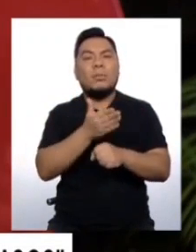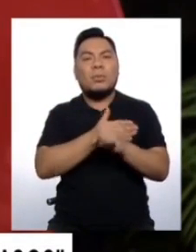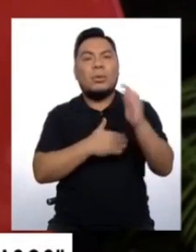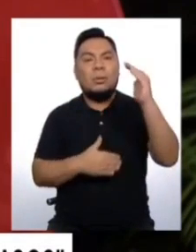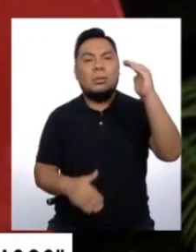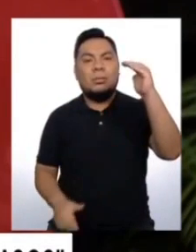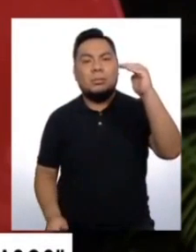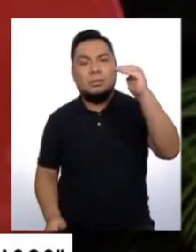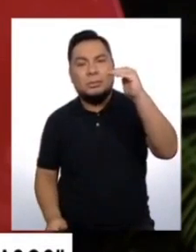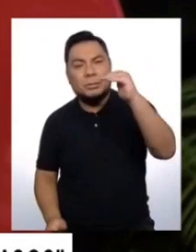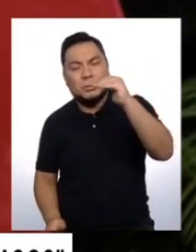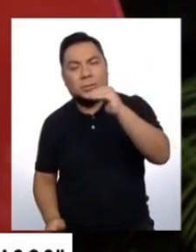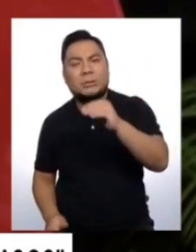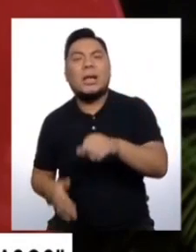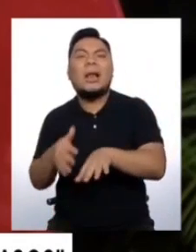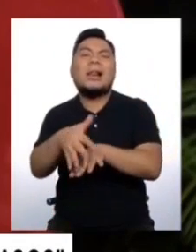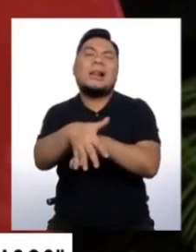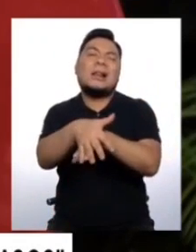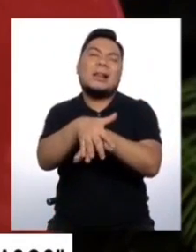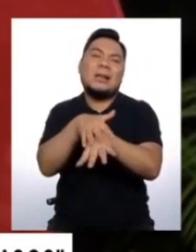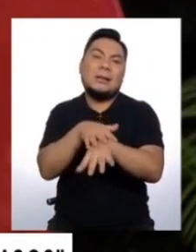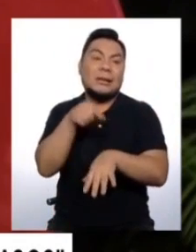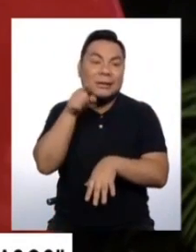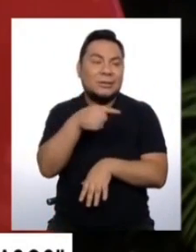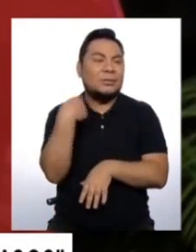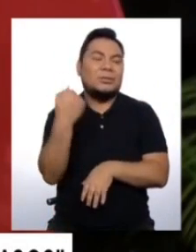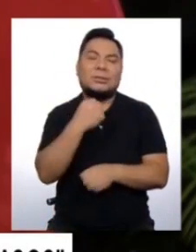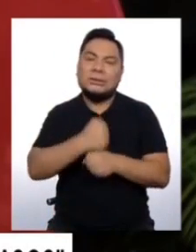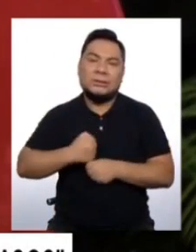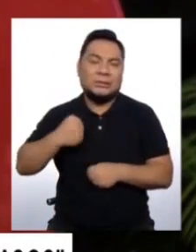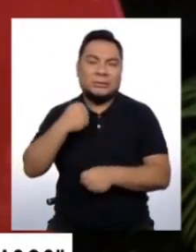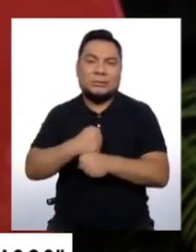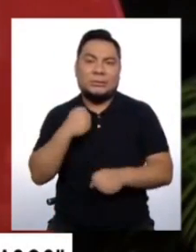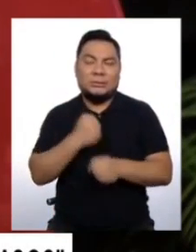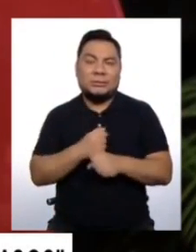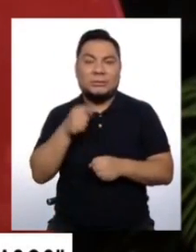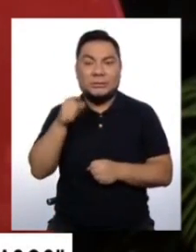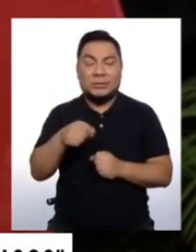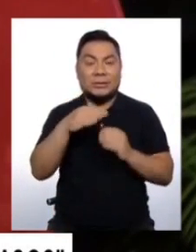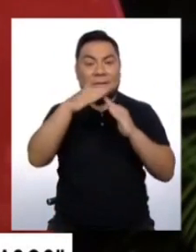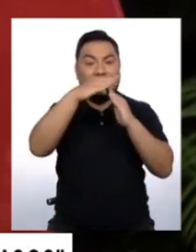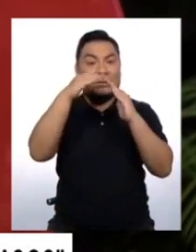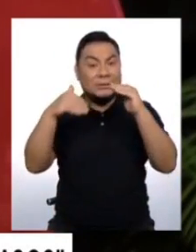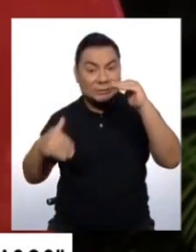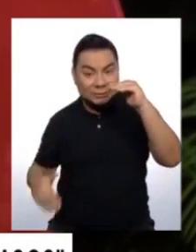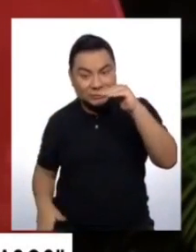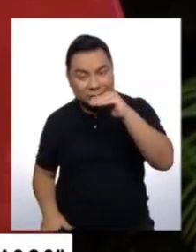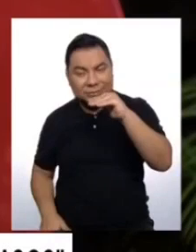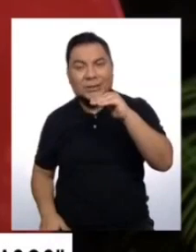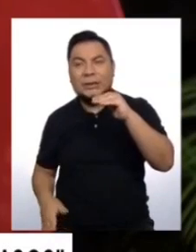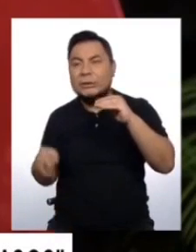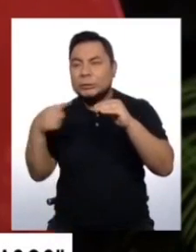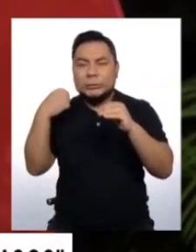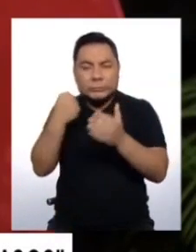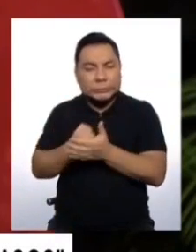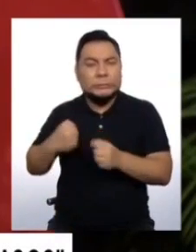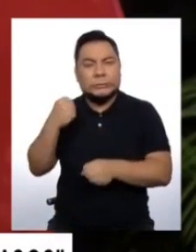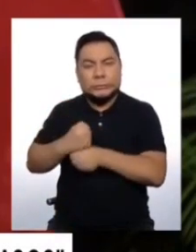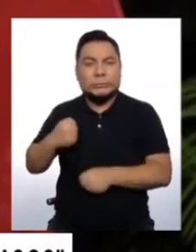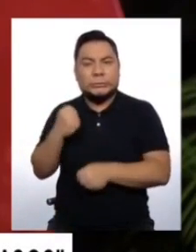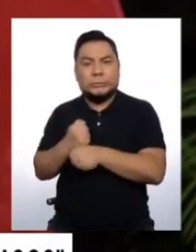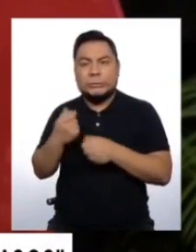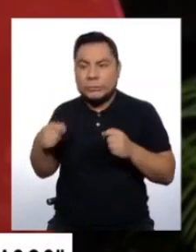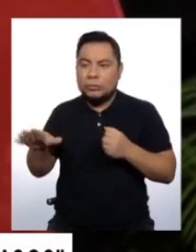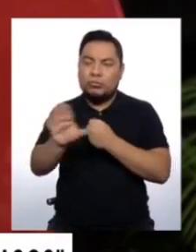lenta. Y es ahí donde tenemos que todos colaborar en que esa disminución, precisamente